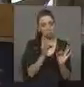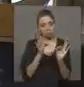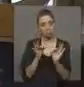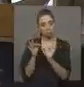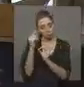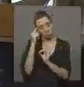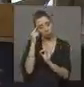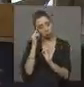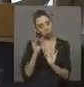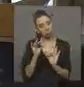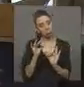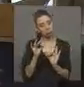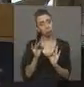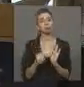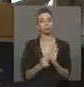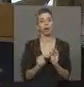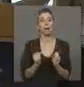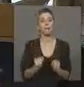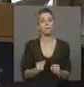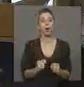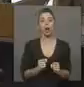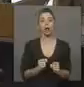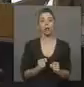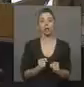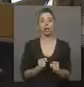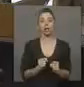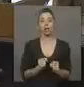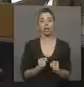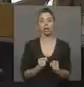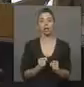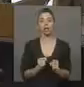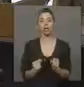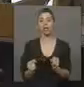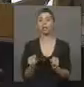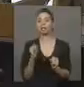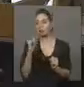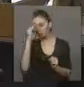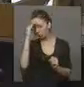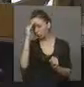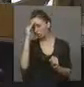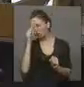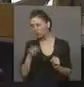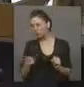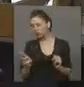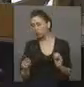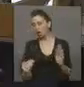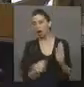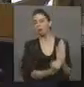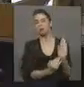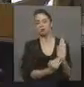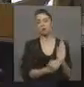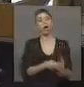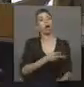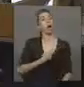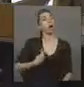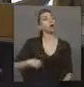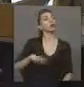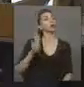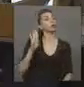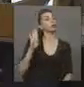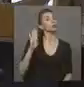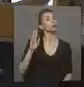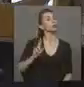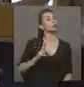razonable y que se le pueda apoyar con confianza. Pero también nosotros queremos decir,